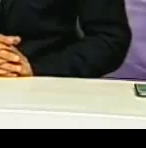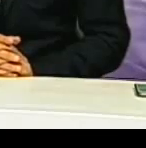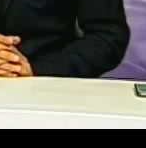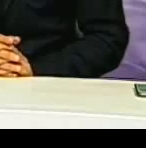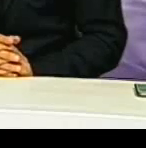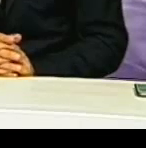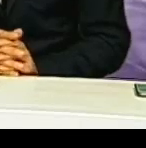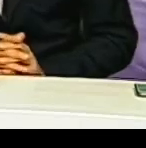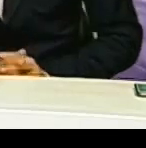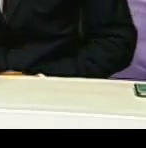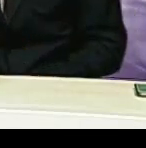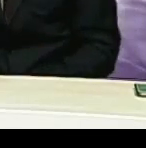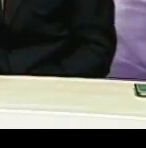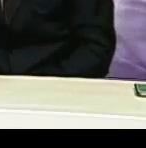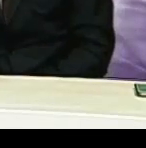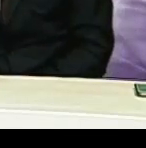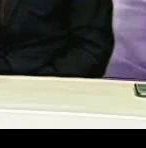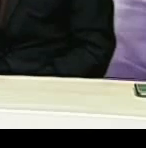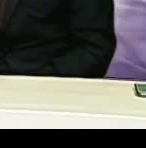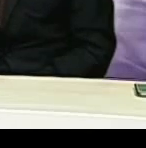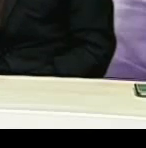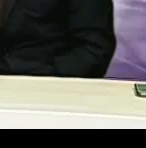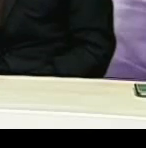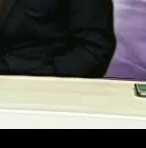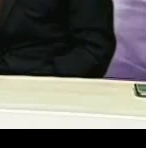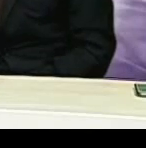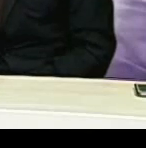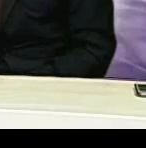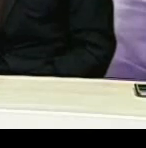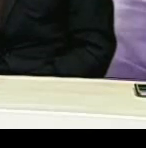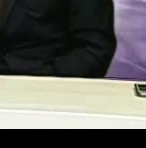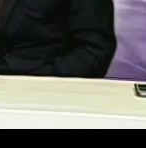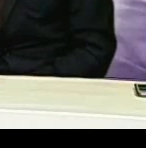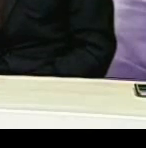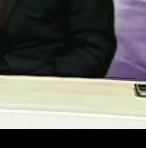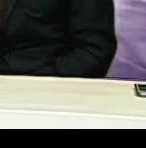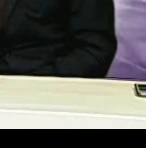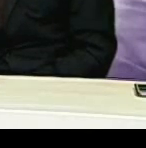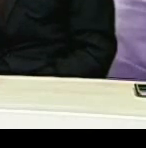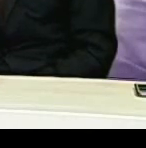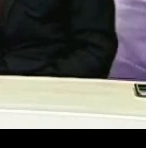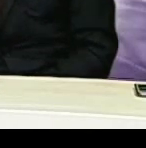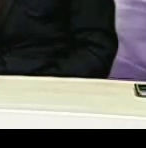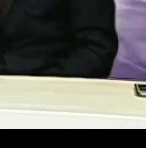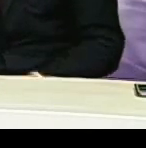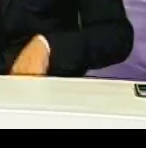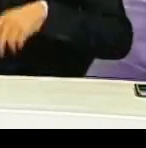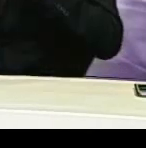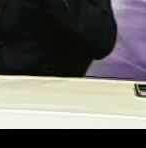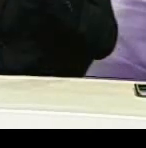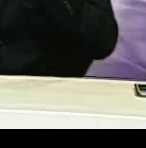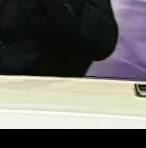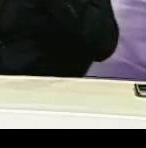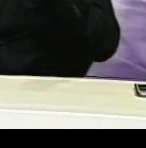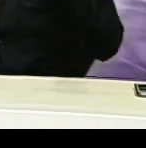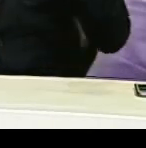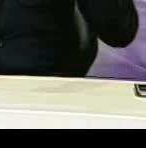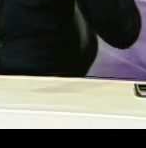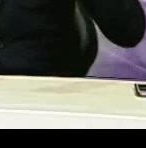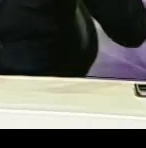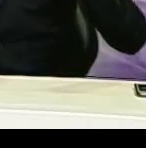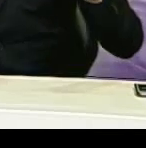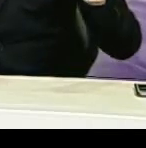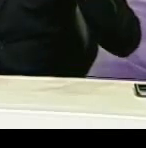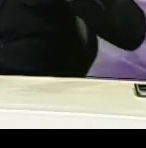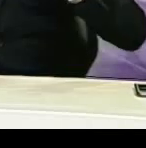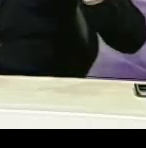Este domingo, en un nuevo horario, 22 horas, la mejor información deportiva del Ecuador y del mundo, aquí en Fanático. Y hablando del mundo, el